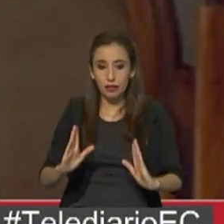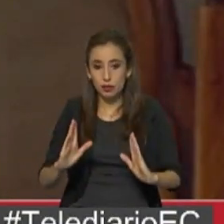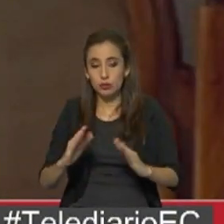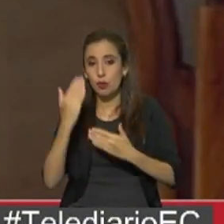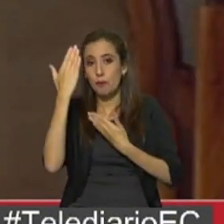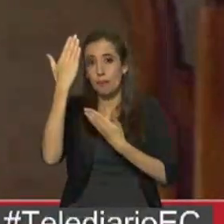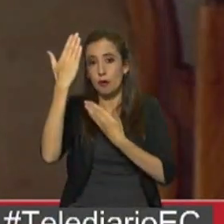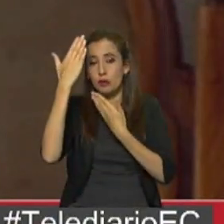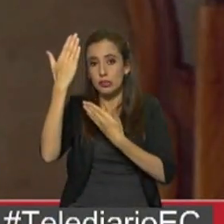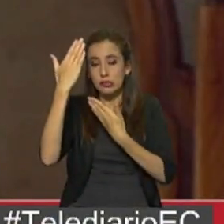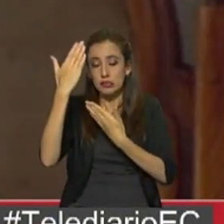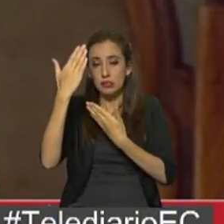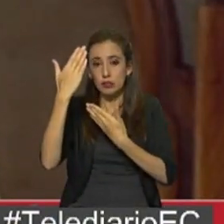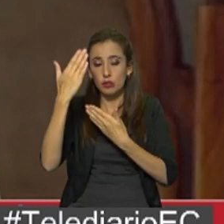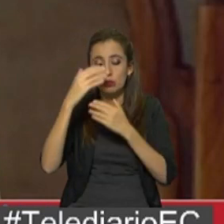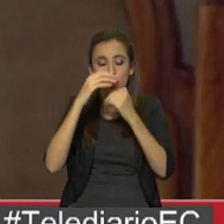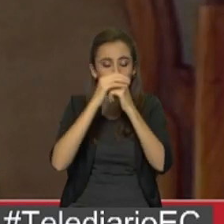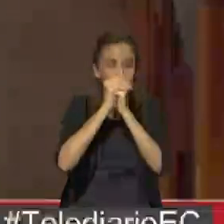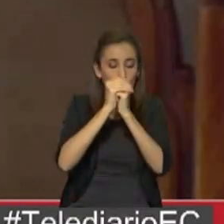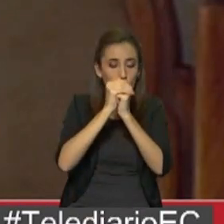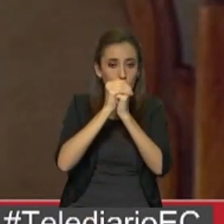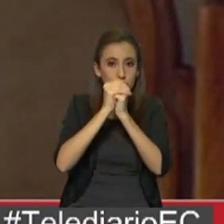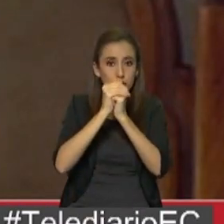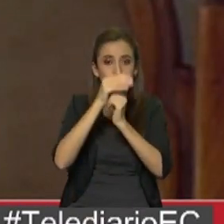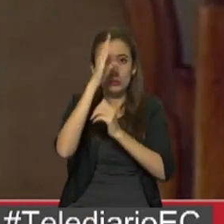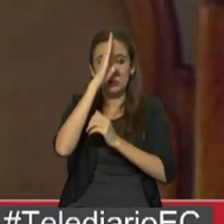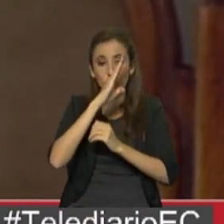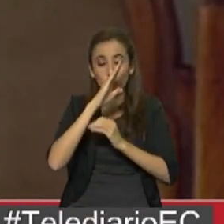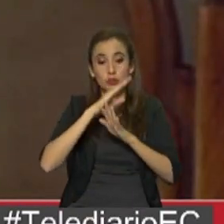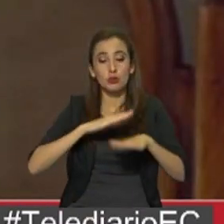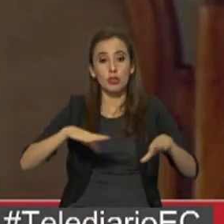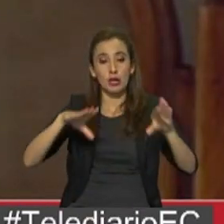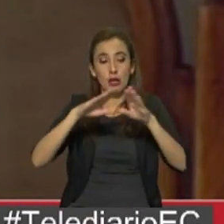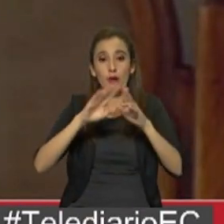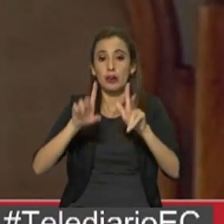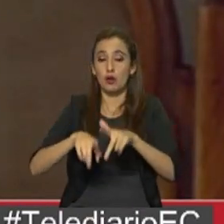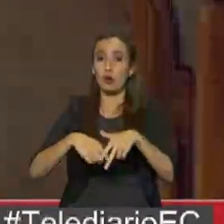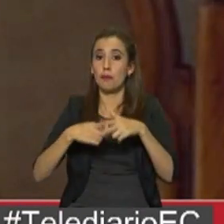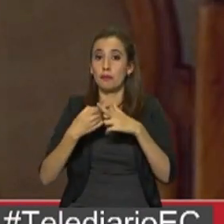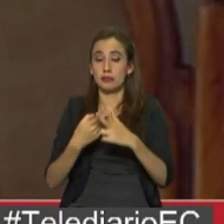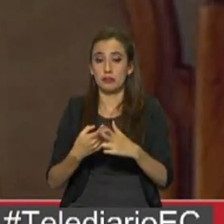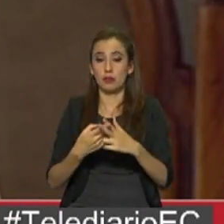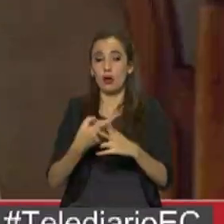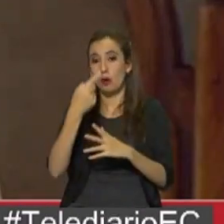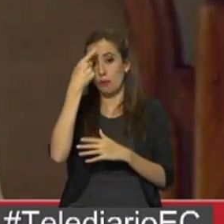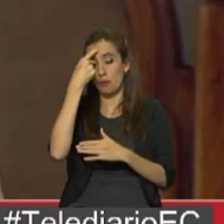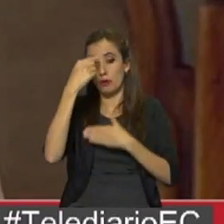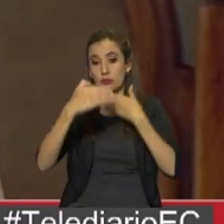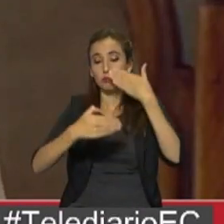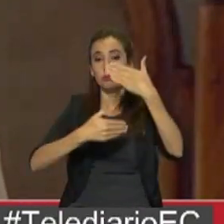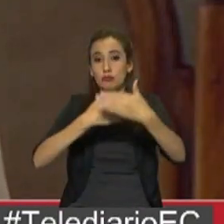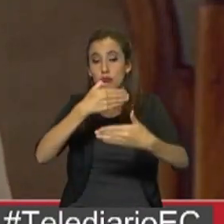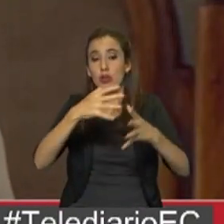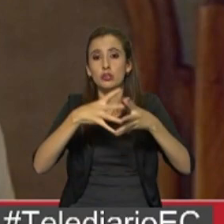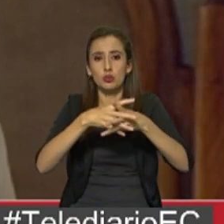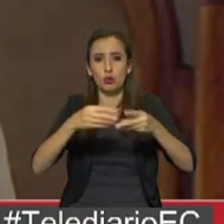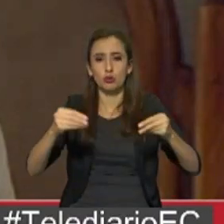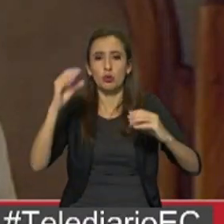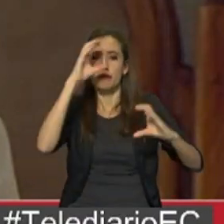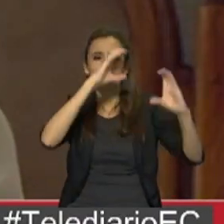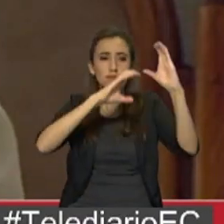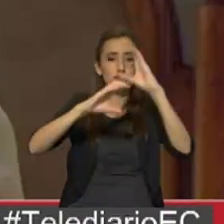la salida la post pandemia s después que ya ha comenzado para que encuentren el camino correcto